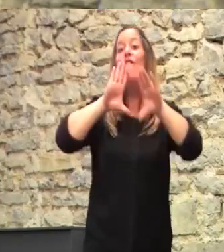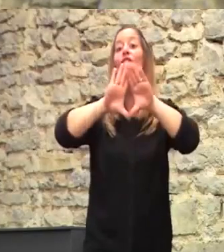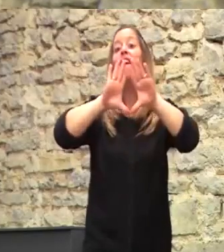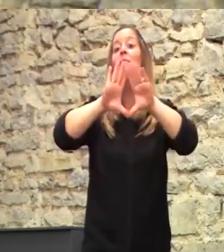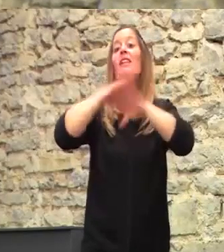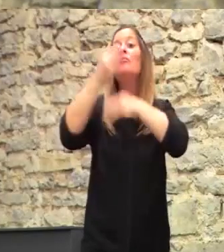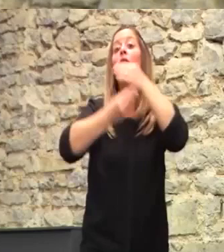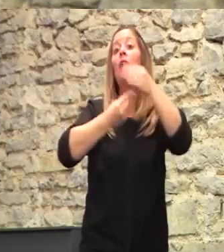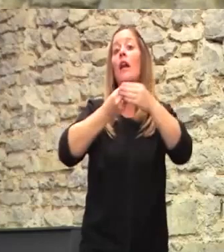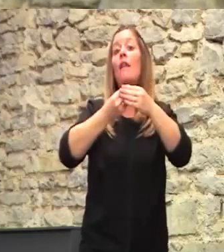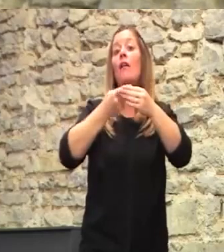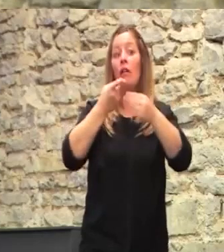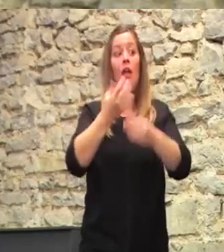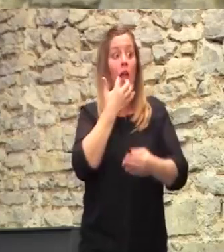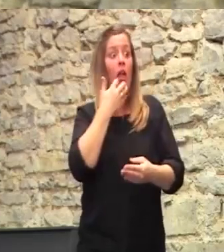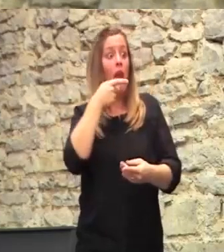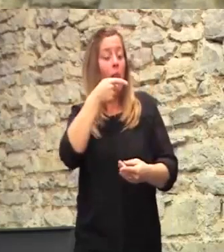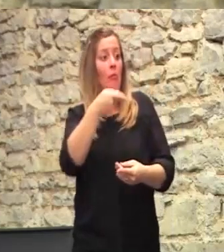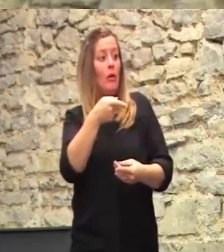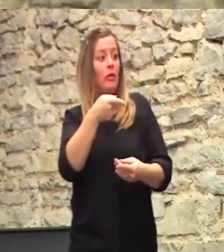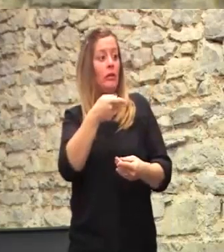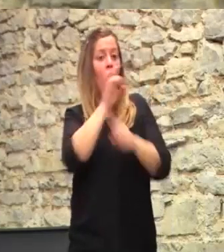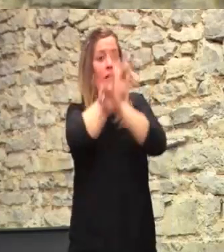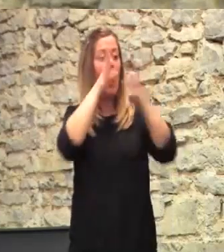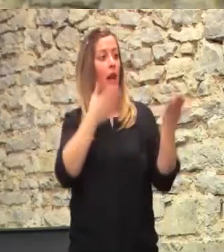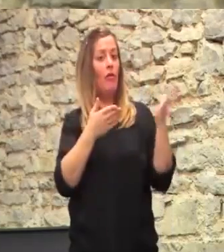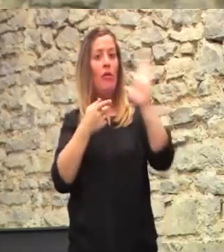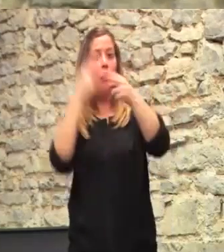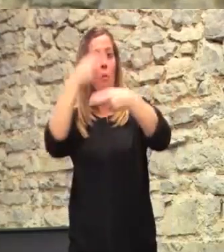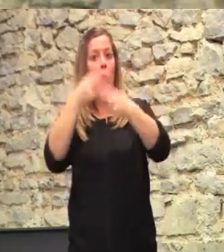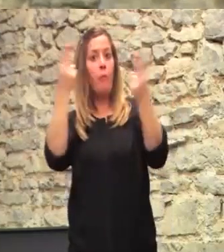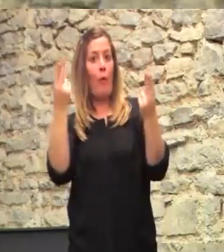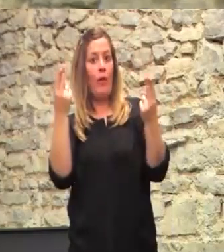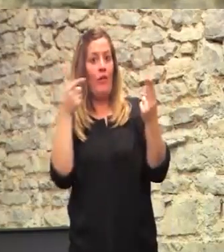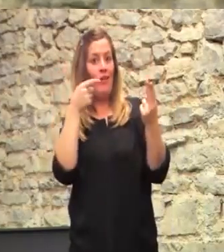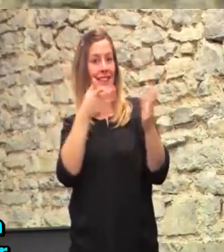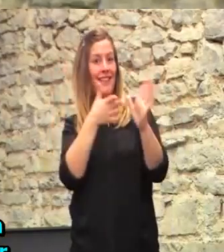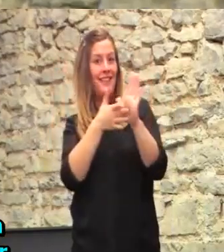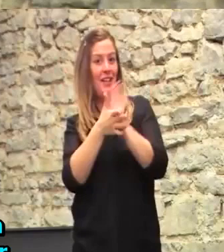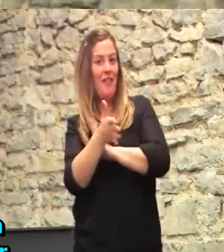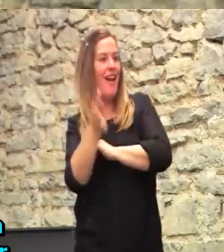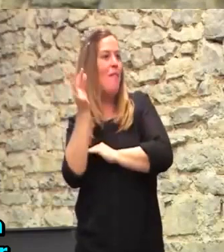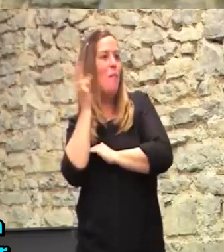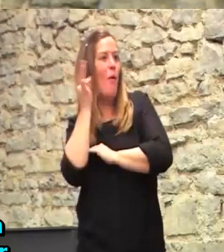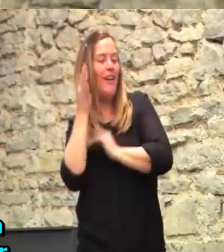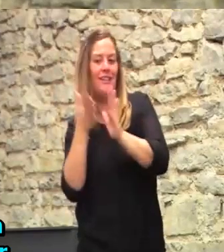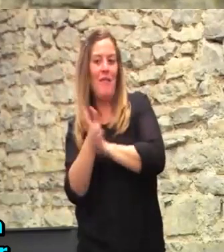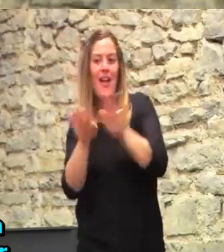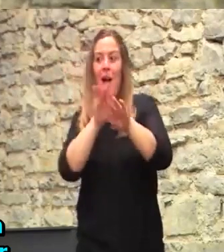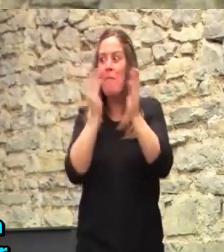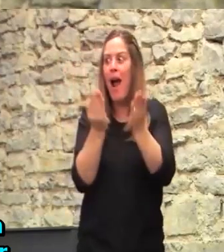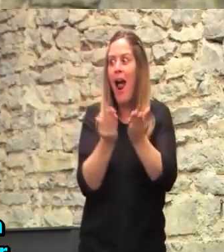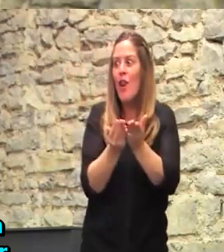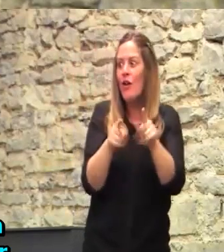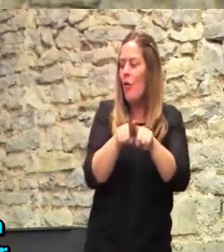poner en claro esto esto no eran condiciones naturales esto no tenía que ver con la biología sino que tiene que ver con